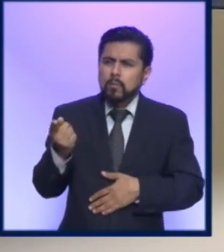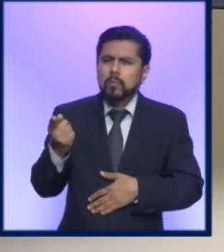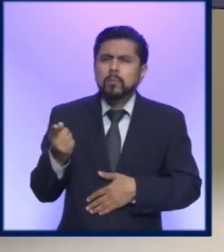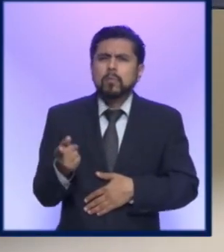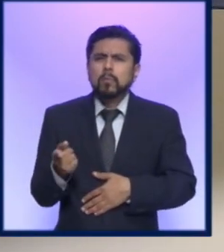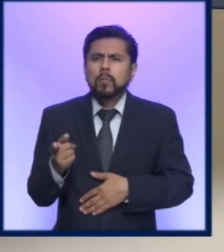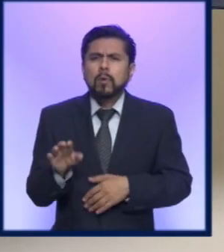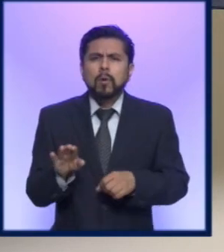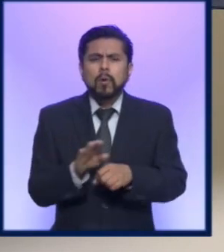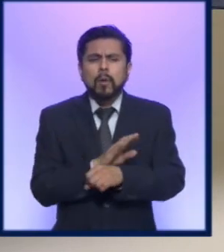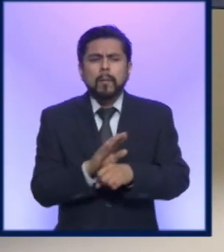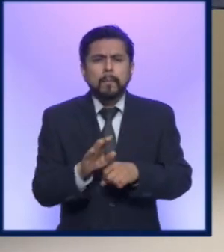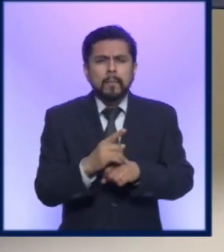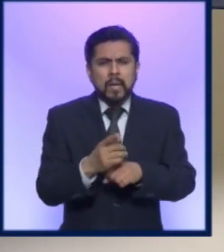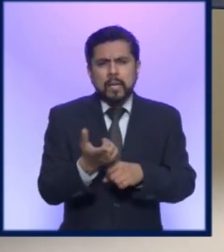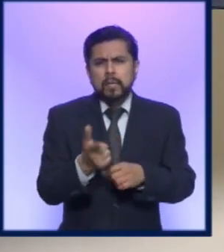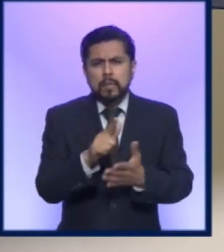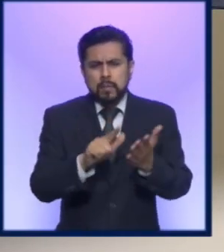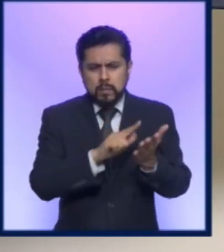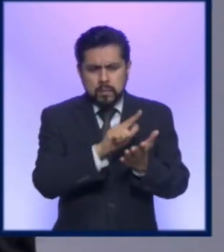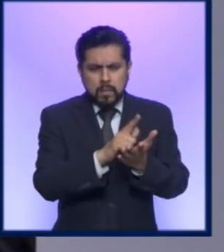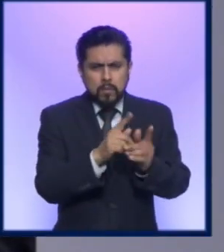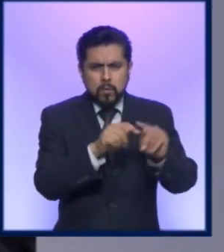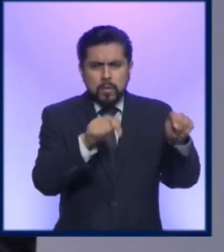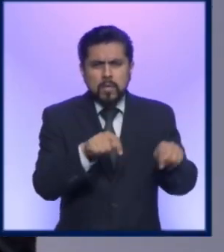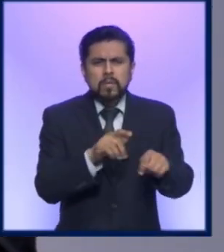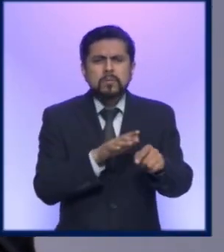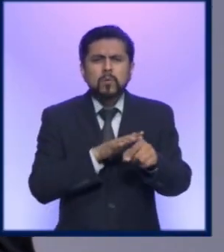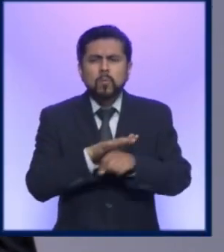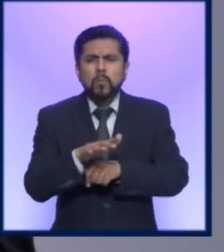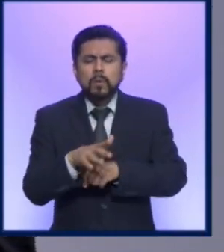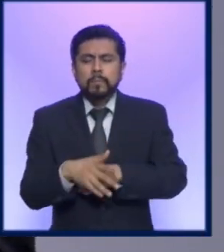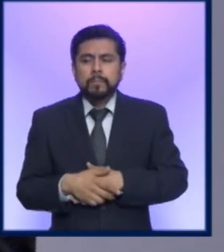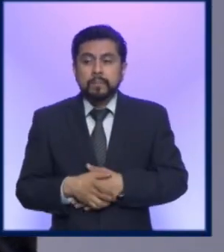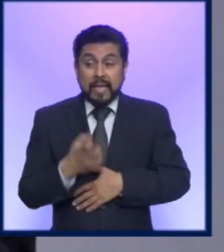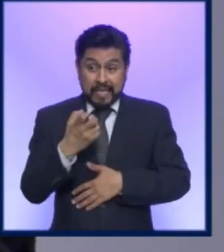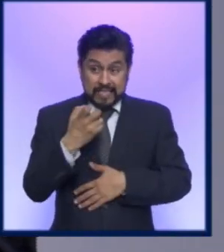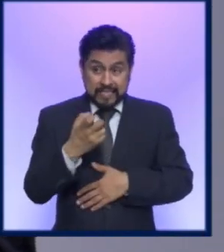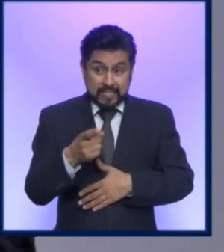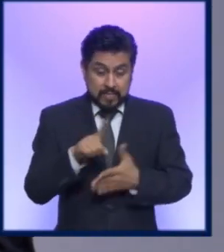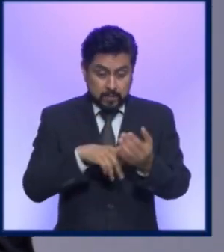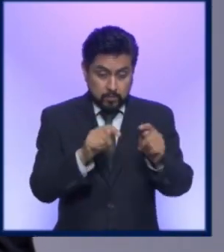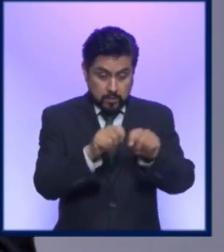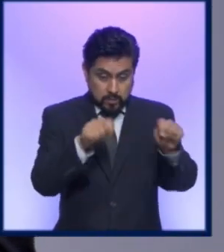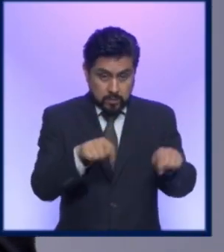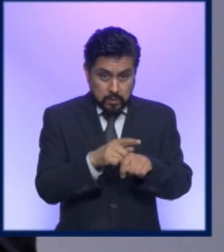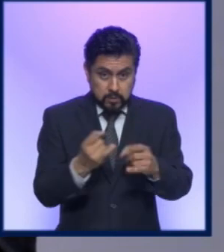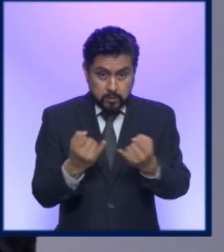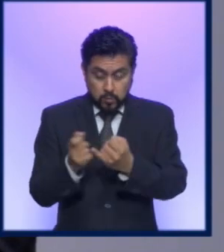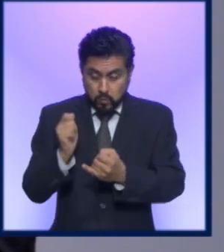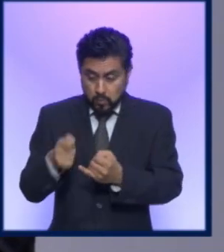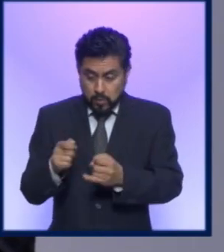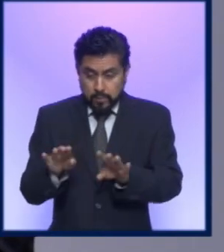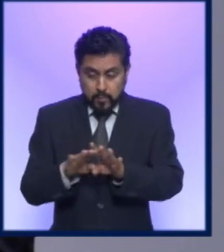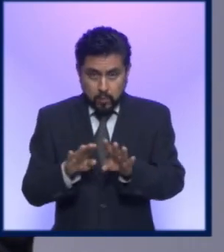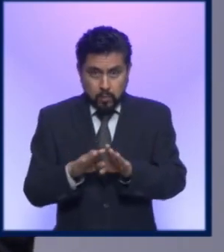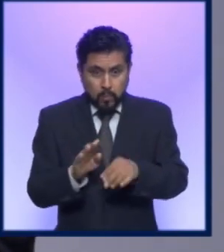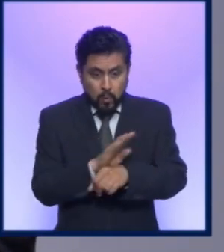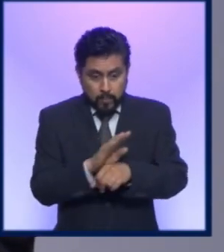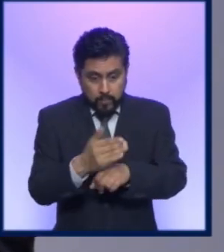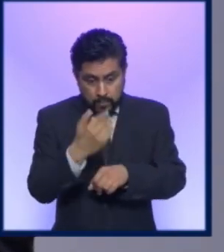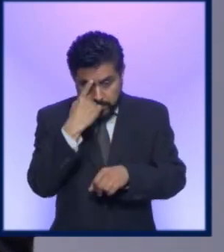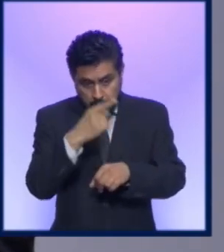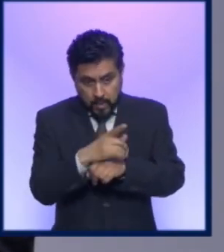jurídico tutelado en esta tesis en esta tesis bueno Y en el en la sentencia el el bien jurídico protegido desde la